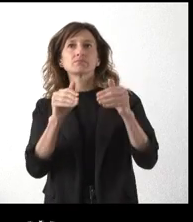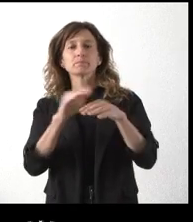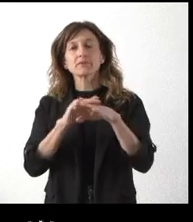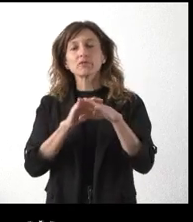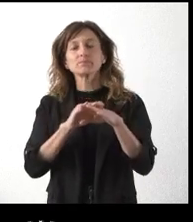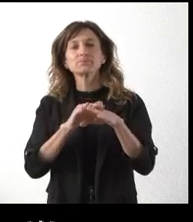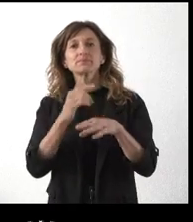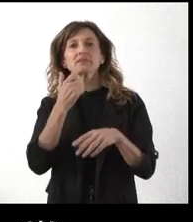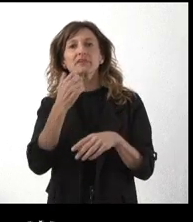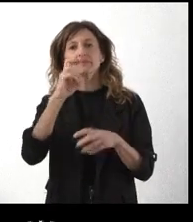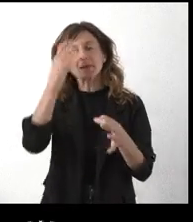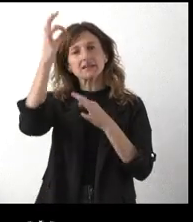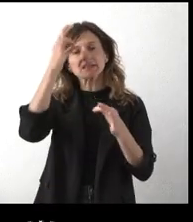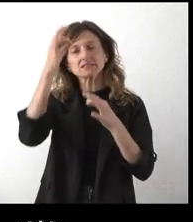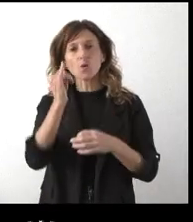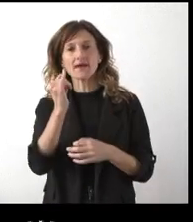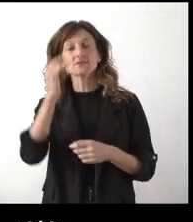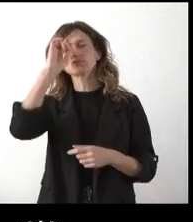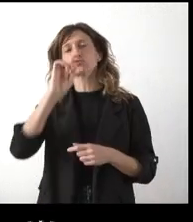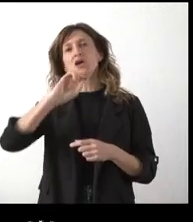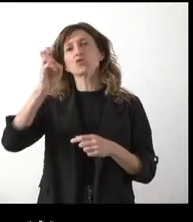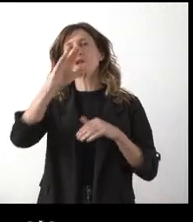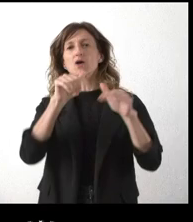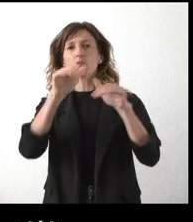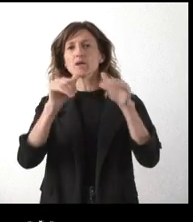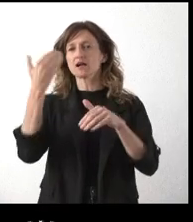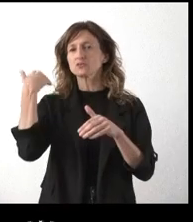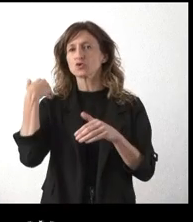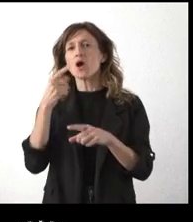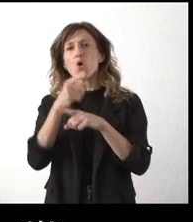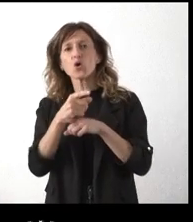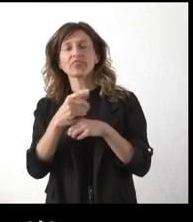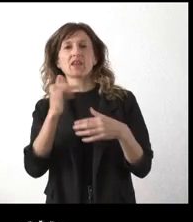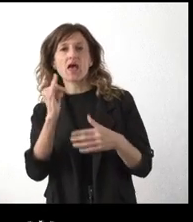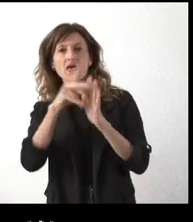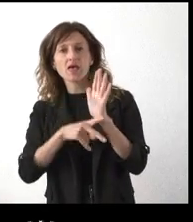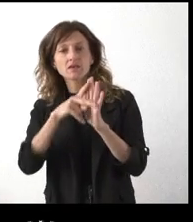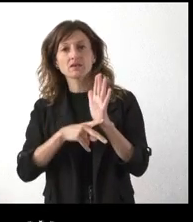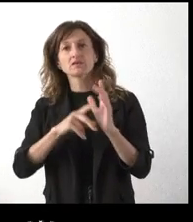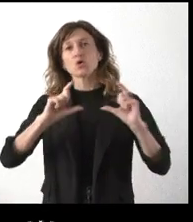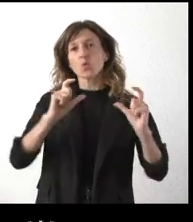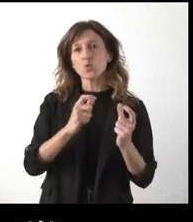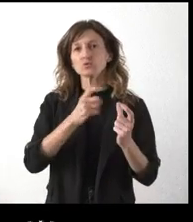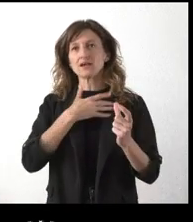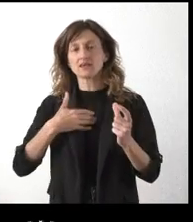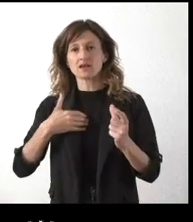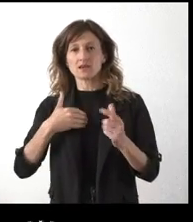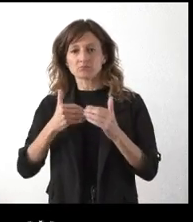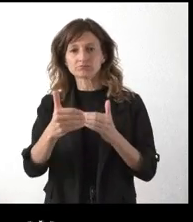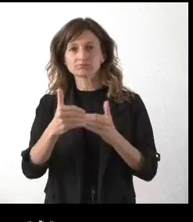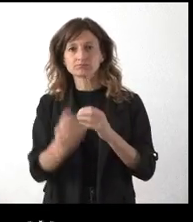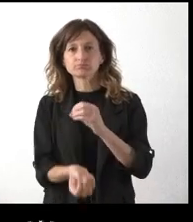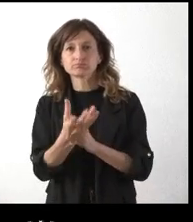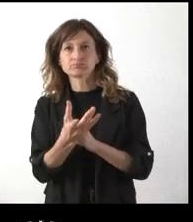algún tipo de requisito yo no sé si en otras convocatorias esa orden ha salido y en todo caso si así la junta se plantea sacar la orden si esa es la